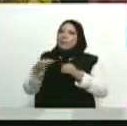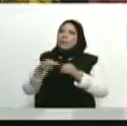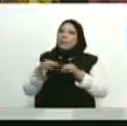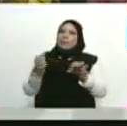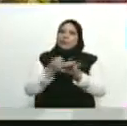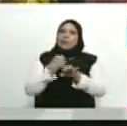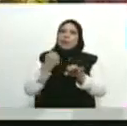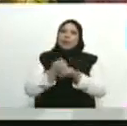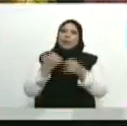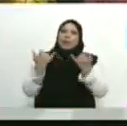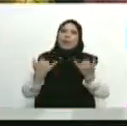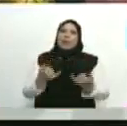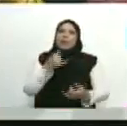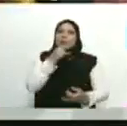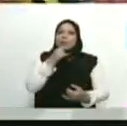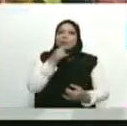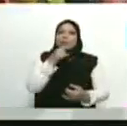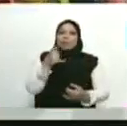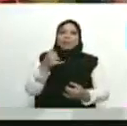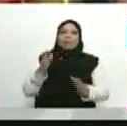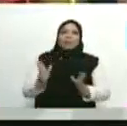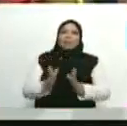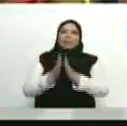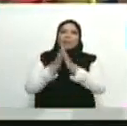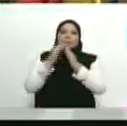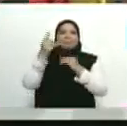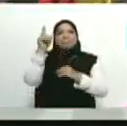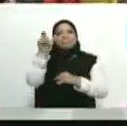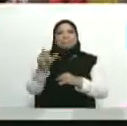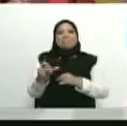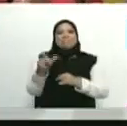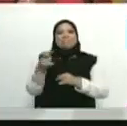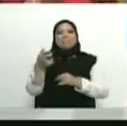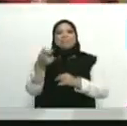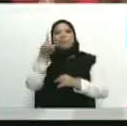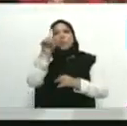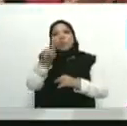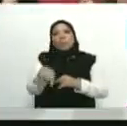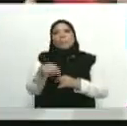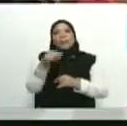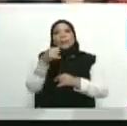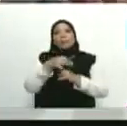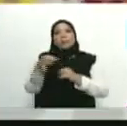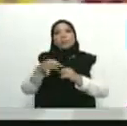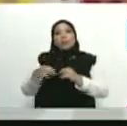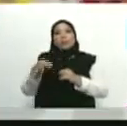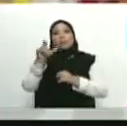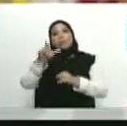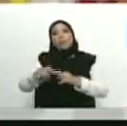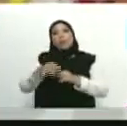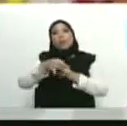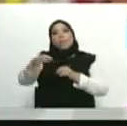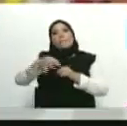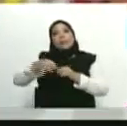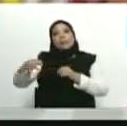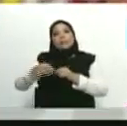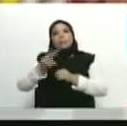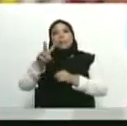En Yaracuy, la gente de Sabana de Parra y del Farriar, allá en Veroes, municipio